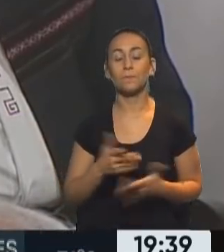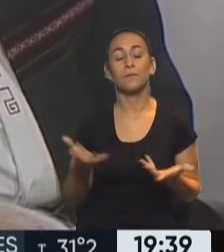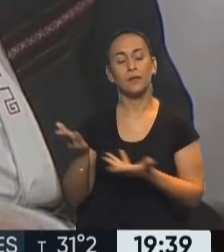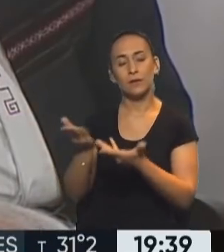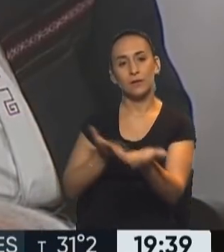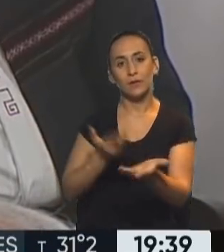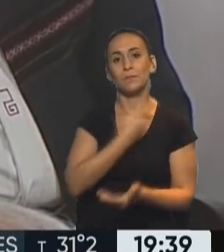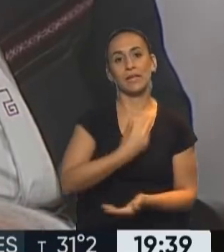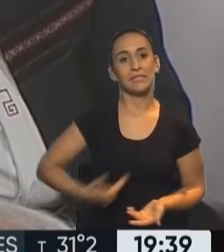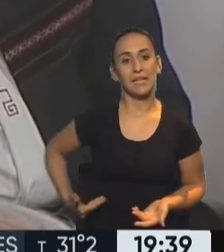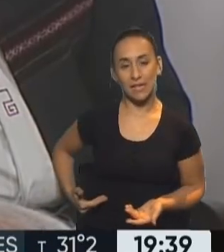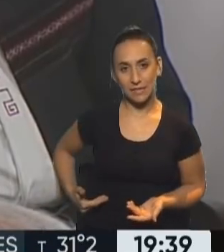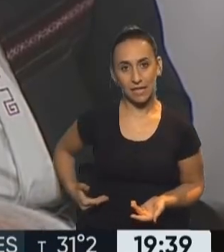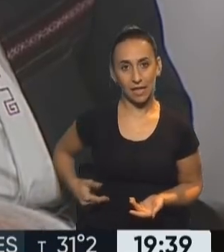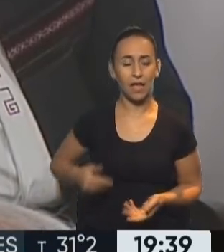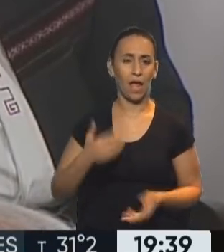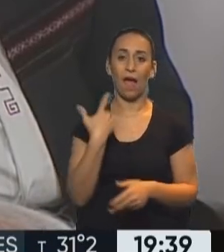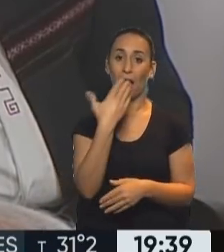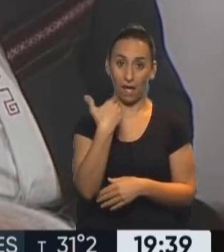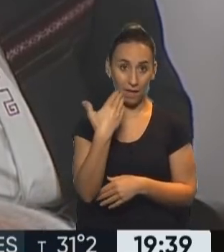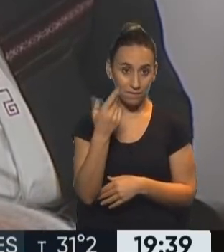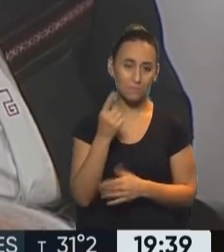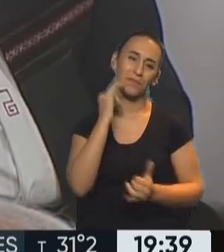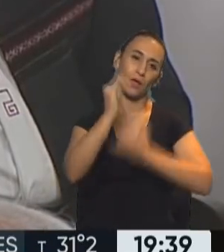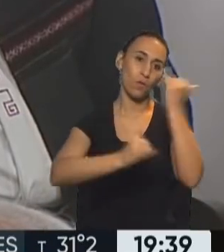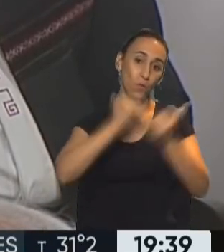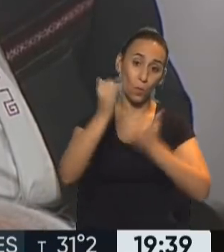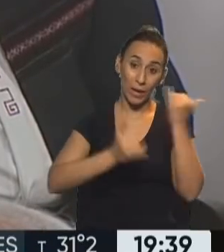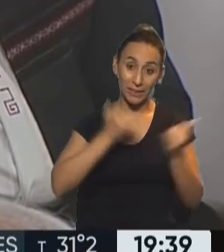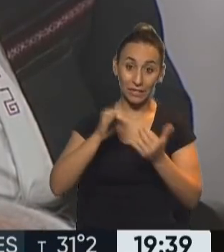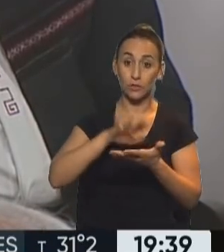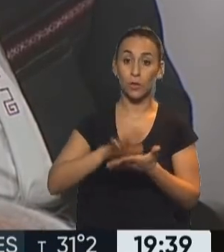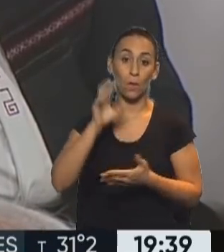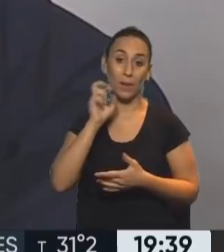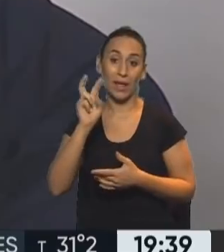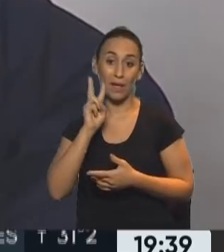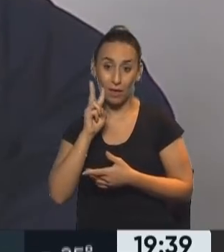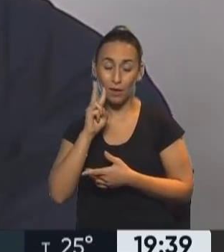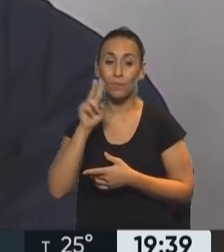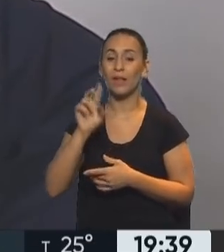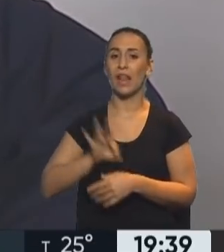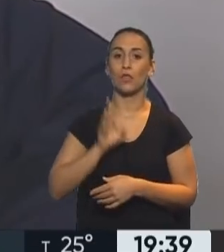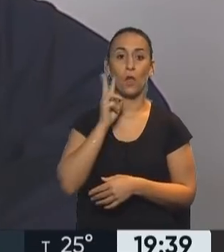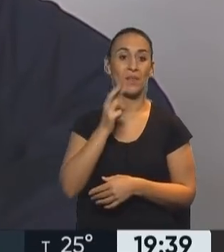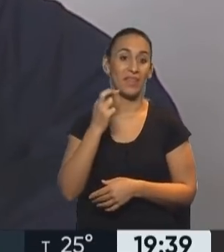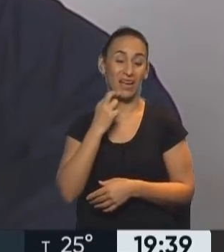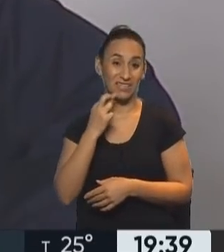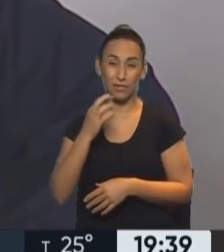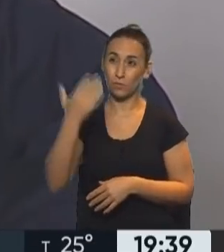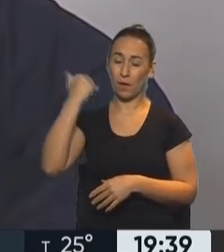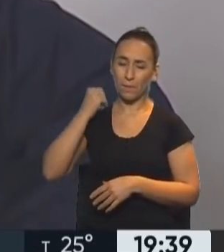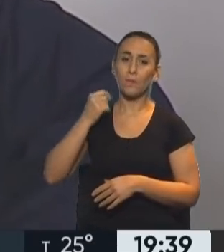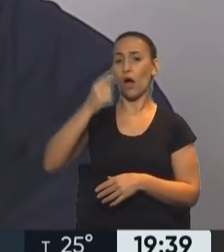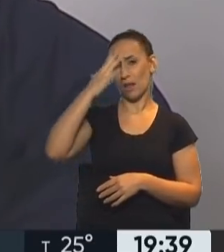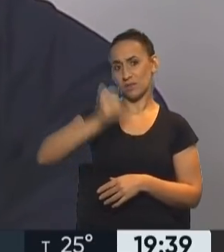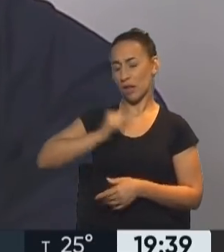presentación de este libro que relata la salida de Evo Morales justamente de Bolivia en 2019 tras el golpe de Estado. Ahí lo